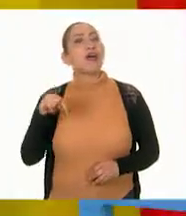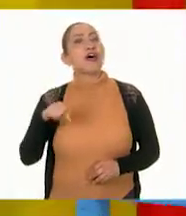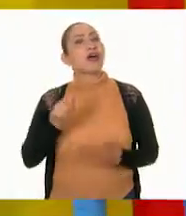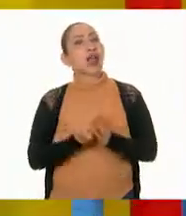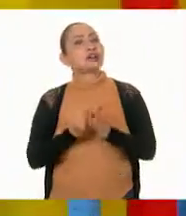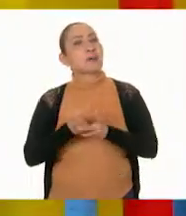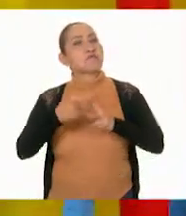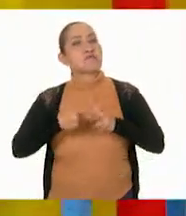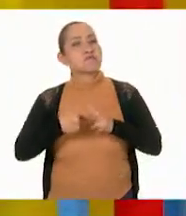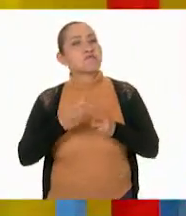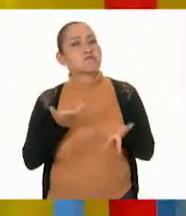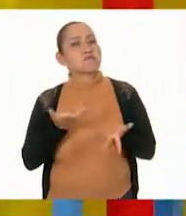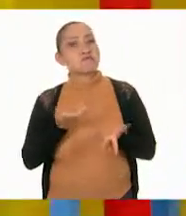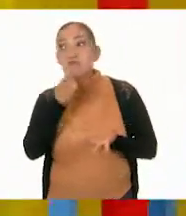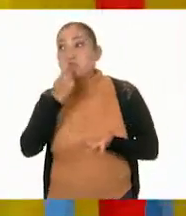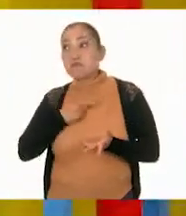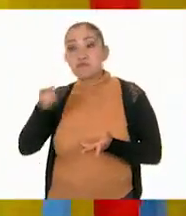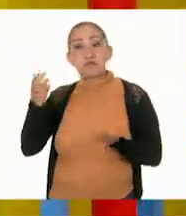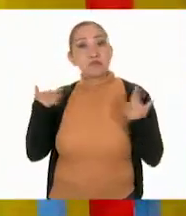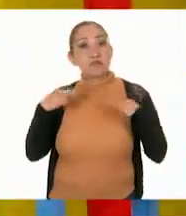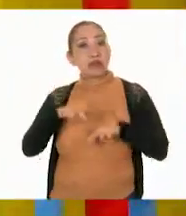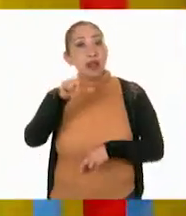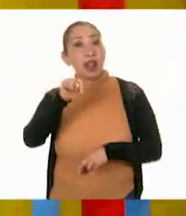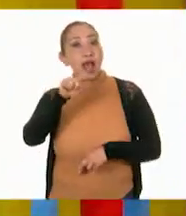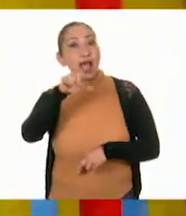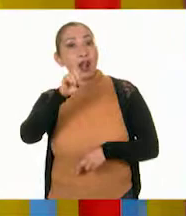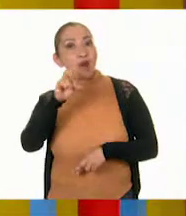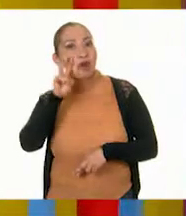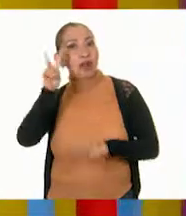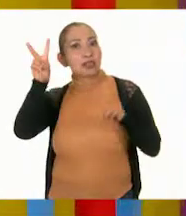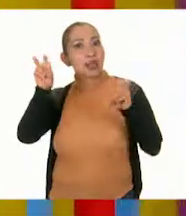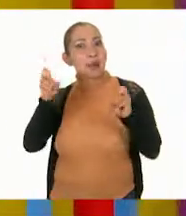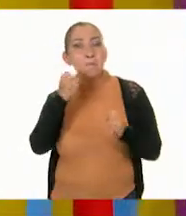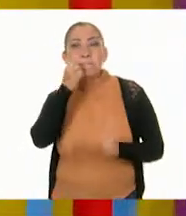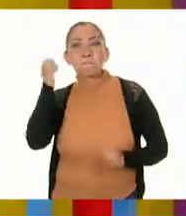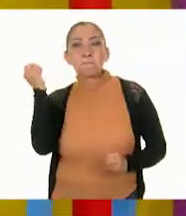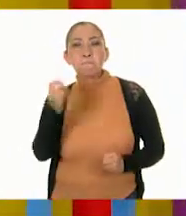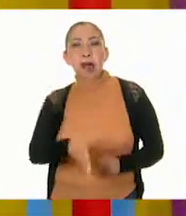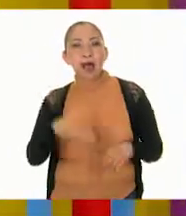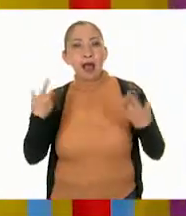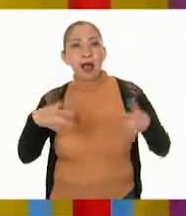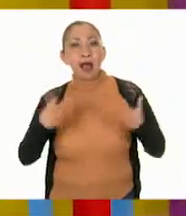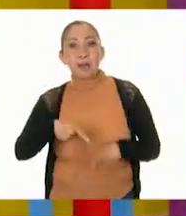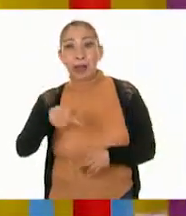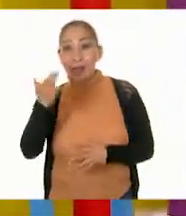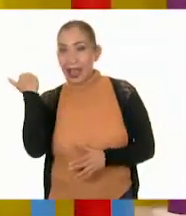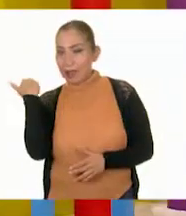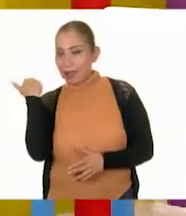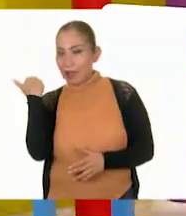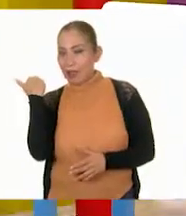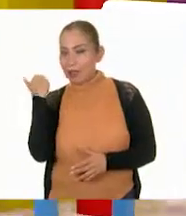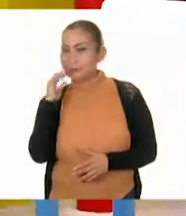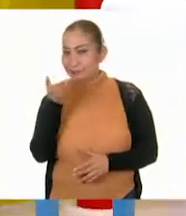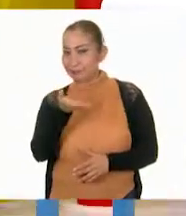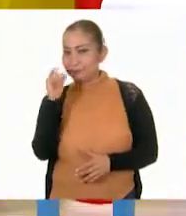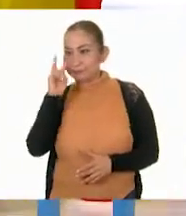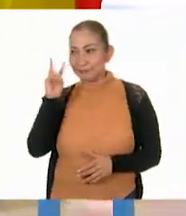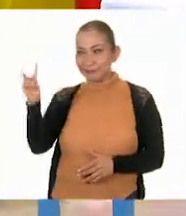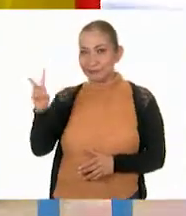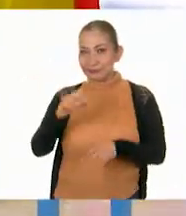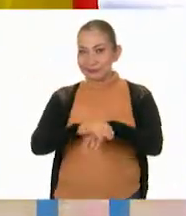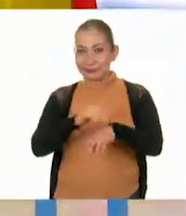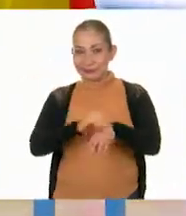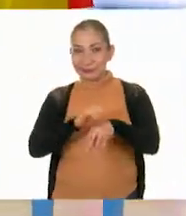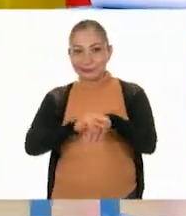clase de matemáticas me dijo el profe Lalo que vamos a ver un tema padrísimo. Pero antes de comenzar con esta clase, acompáñenme con nuestro amigo